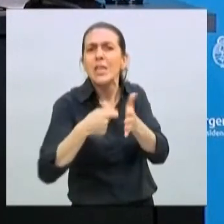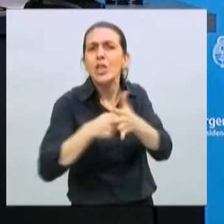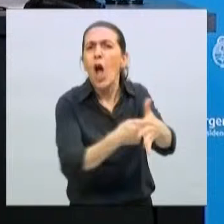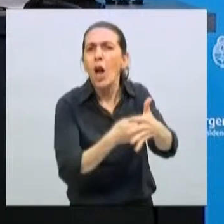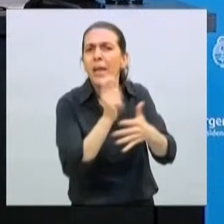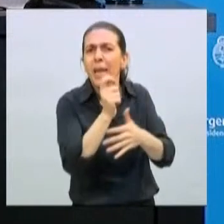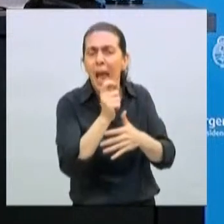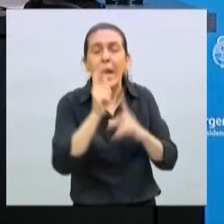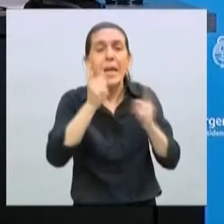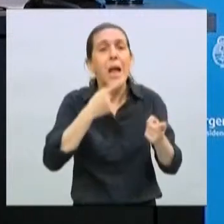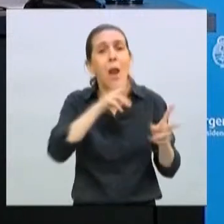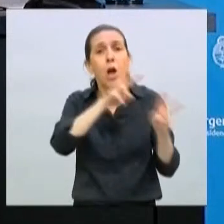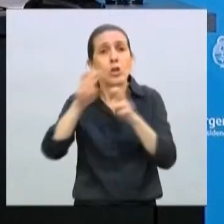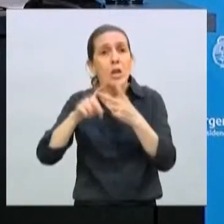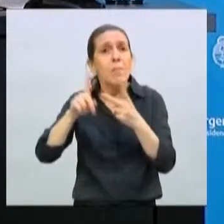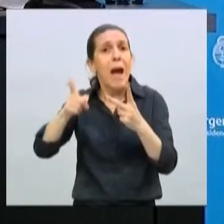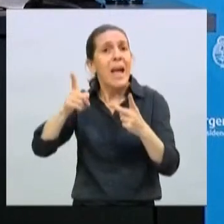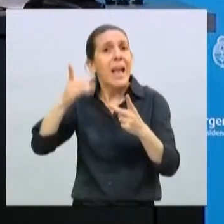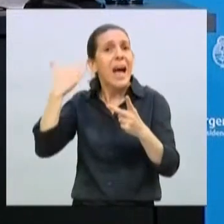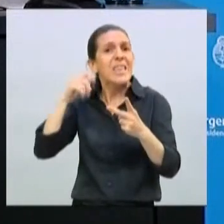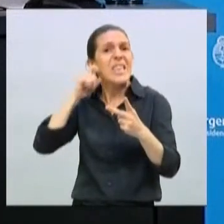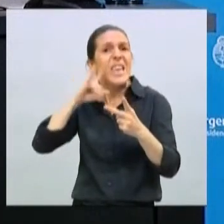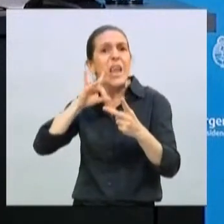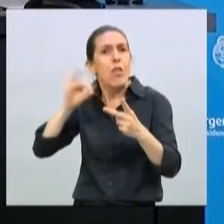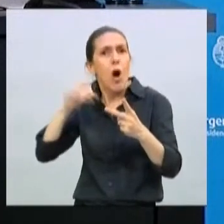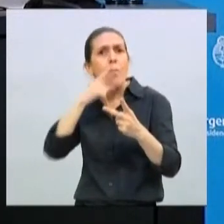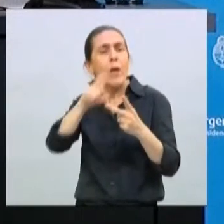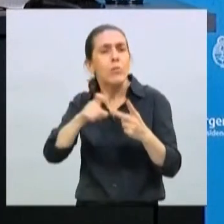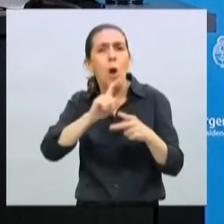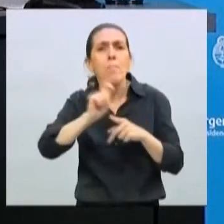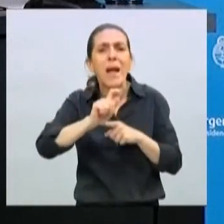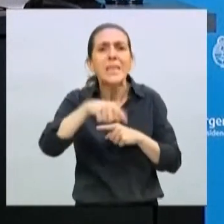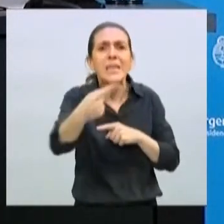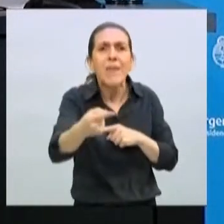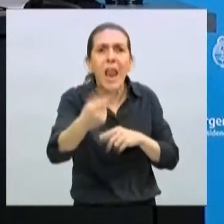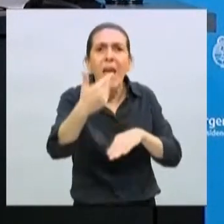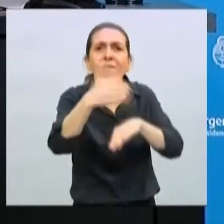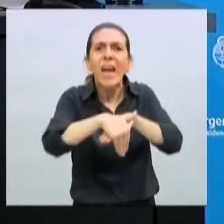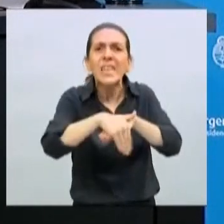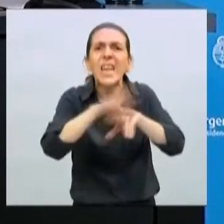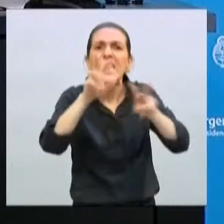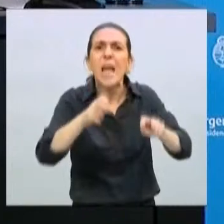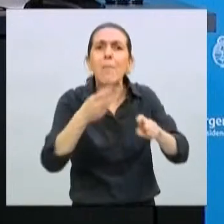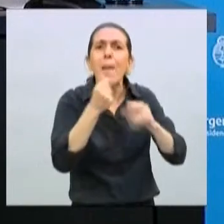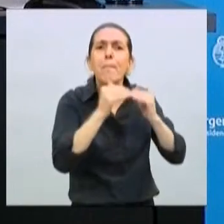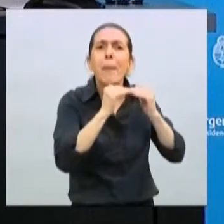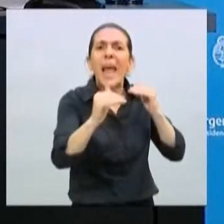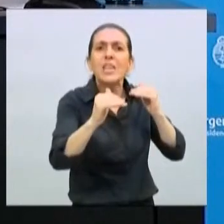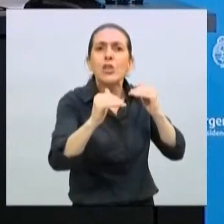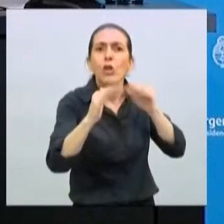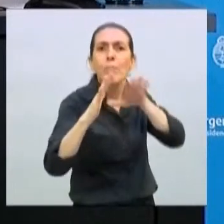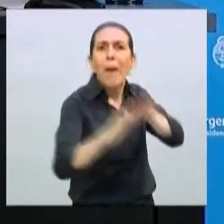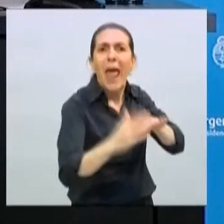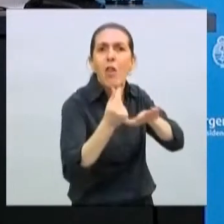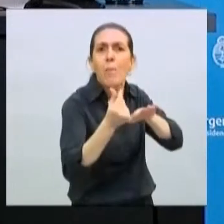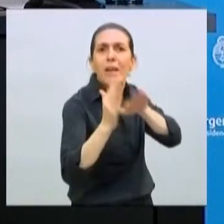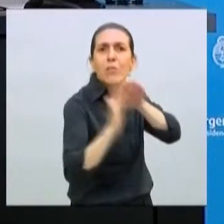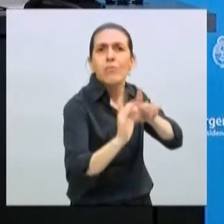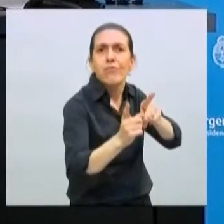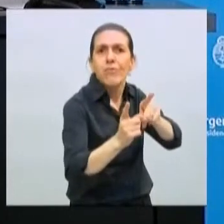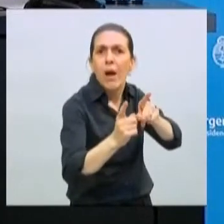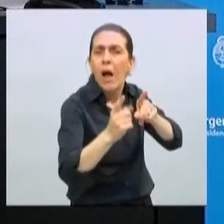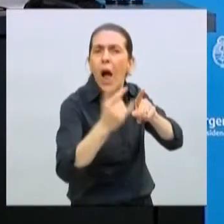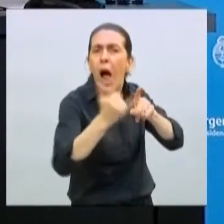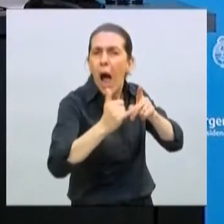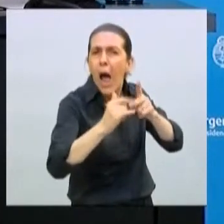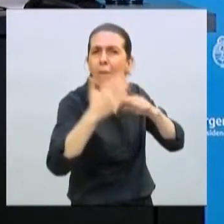con lo que preguntaba Guido, dentro de poco tiempo, el mes que viene, se vence el congelamiento de tarifas. Si hay alguna decisión sobre ese punto